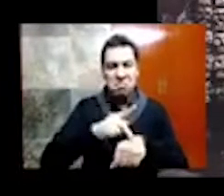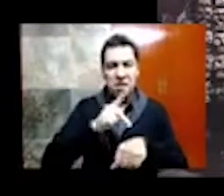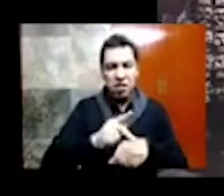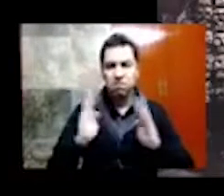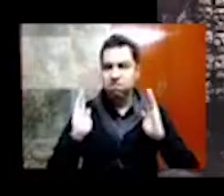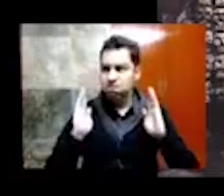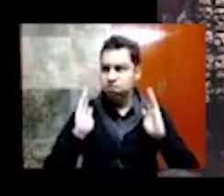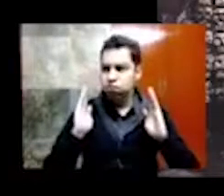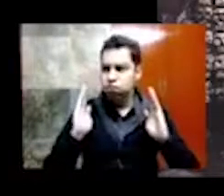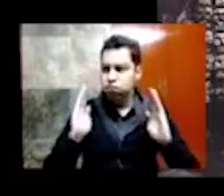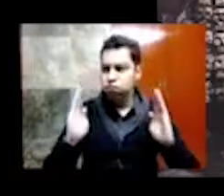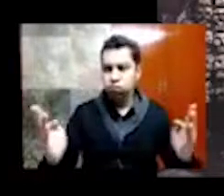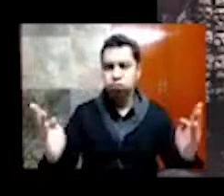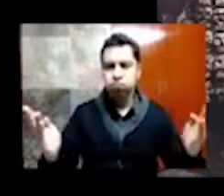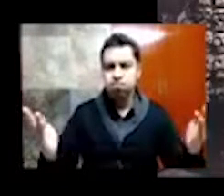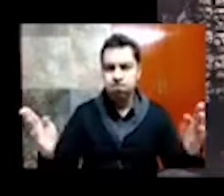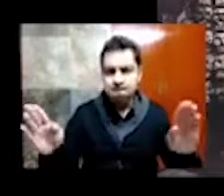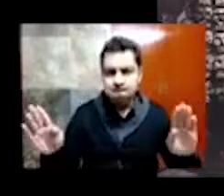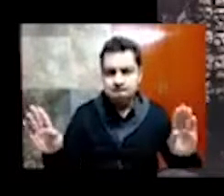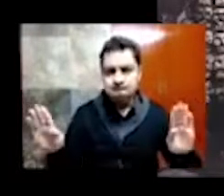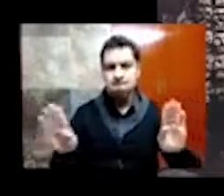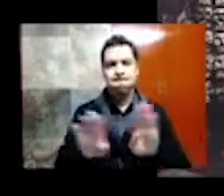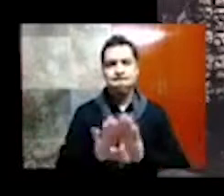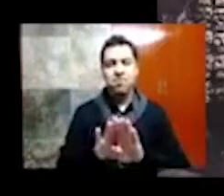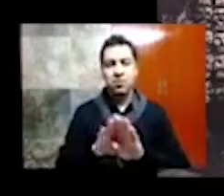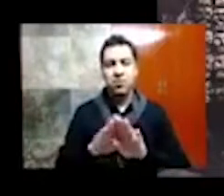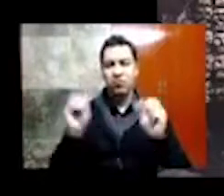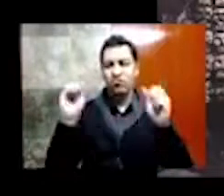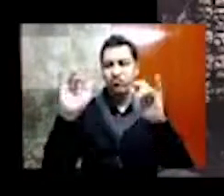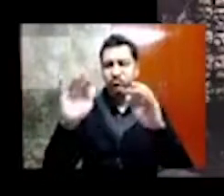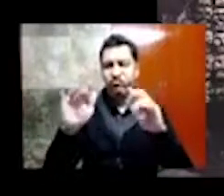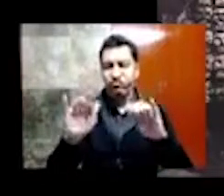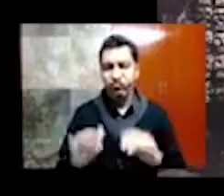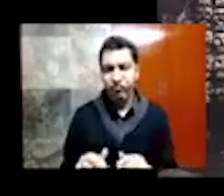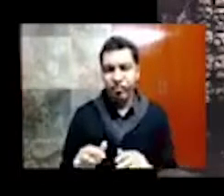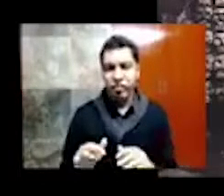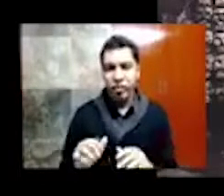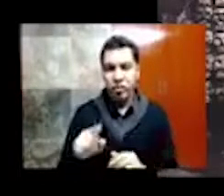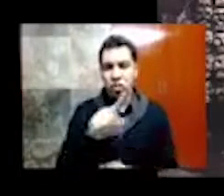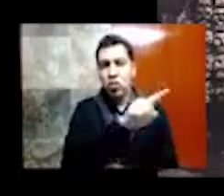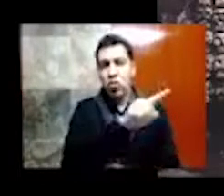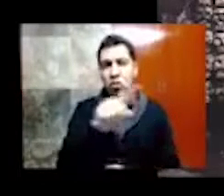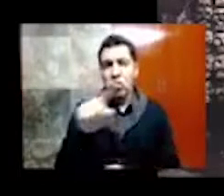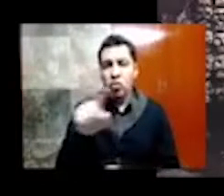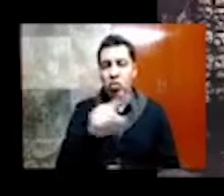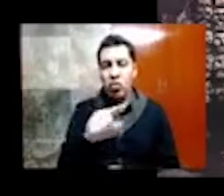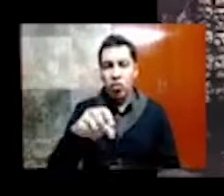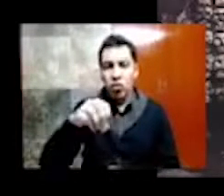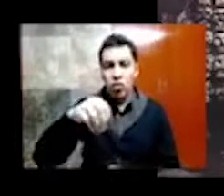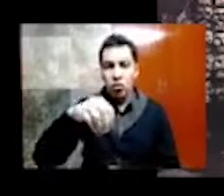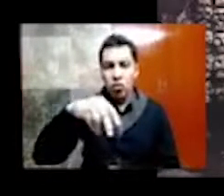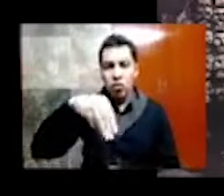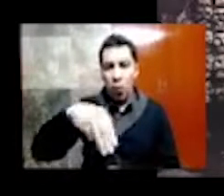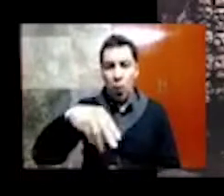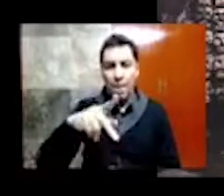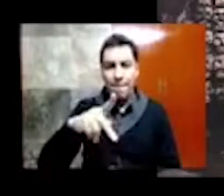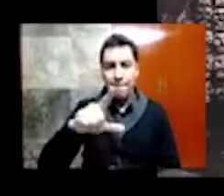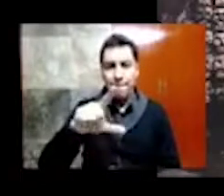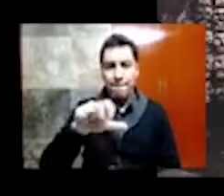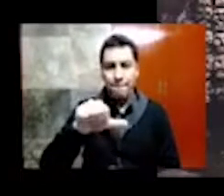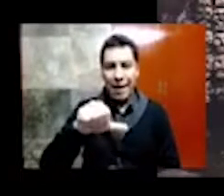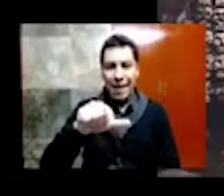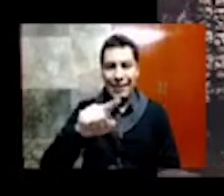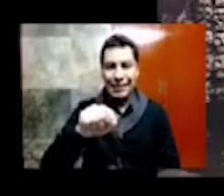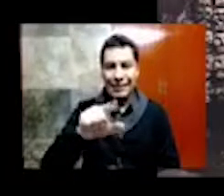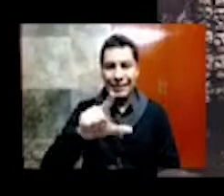recuerda el Tzompantli, que apareció hace unos meses en el Centro Histórico y que va a